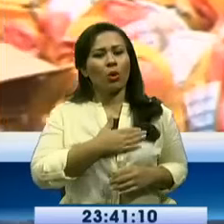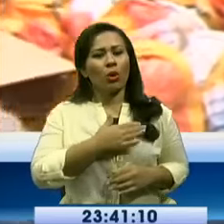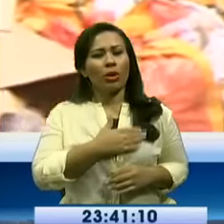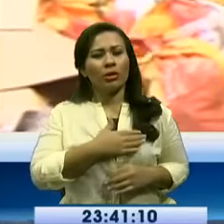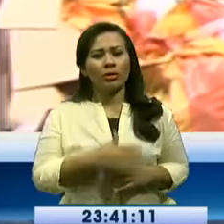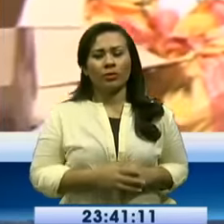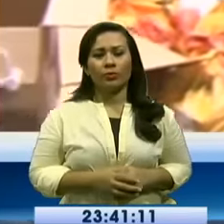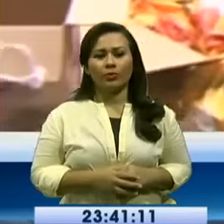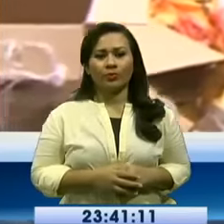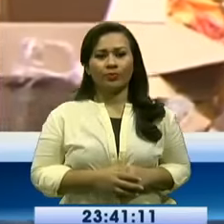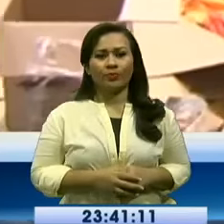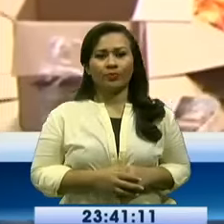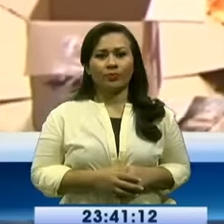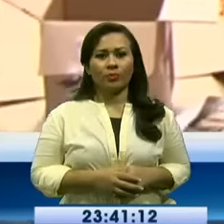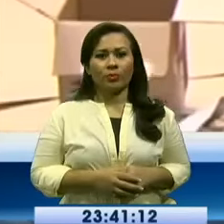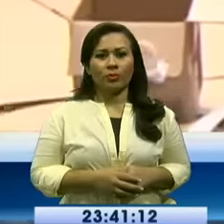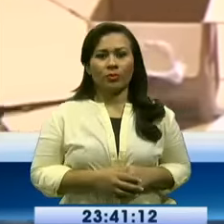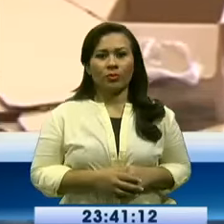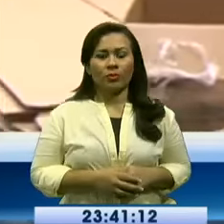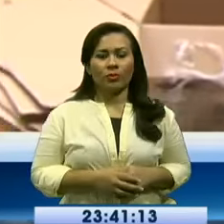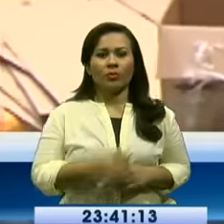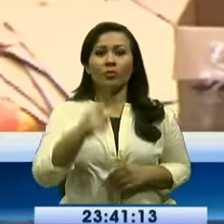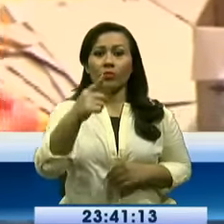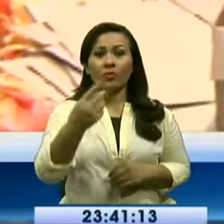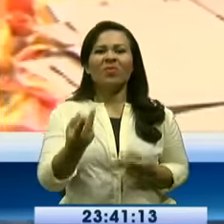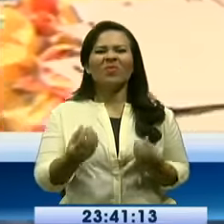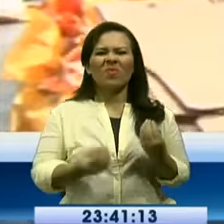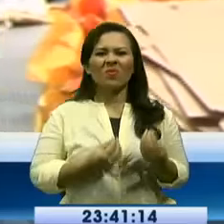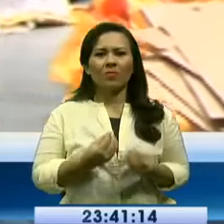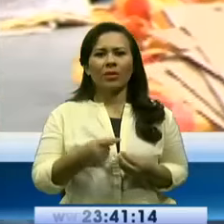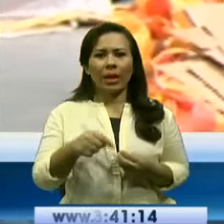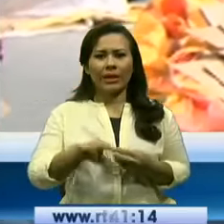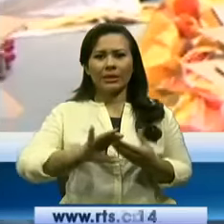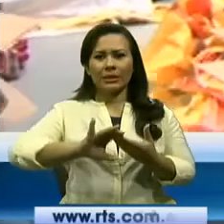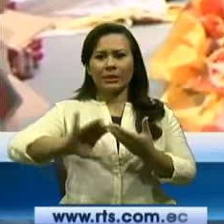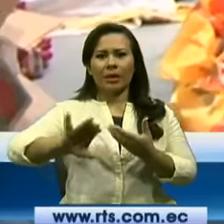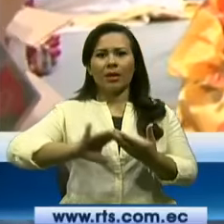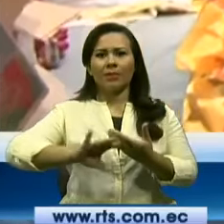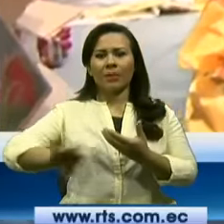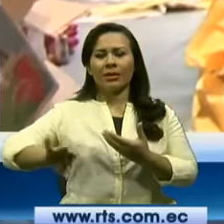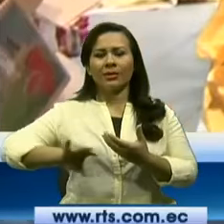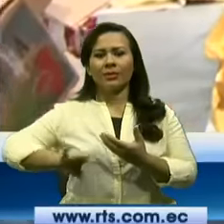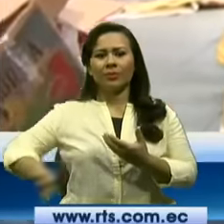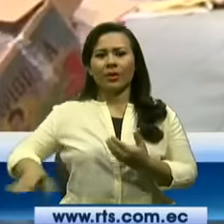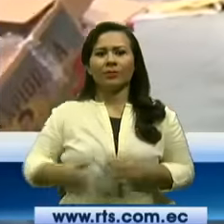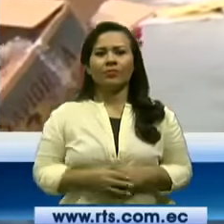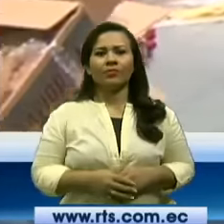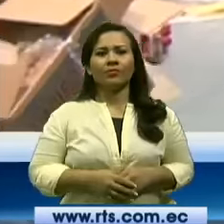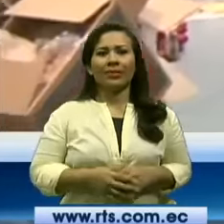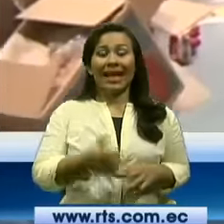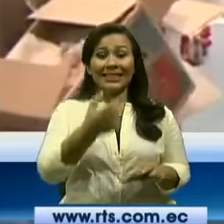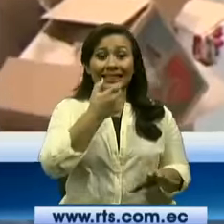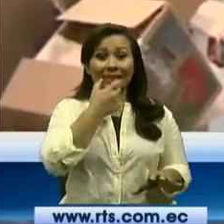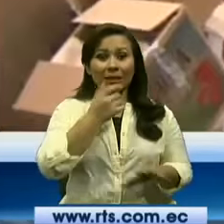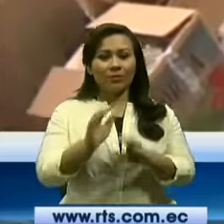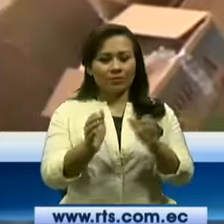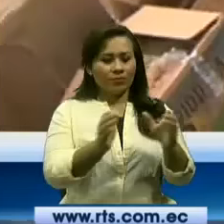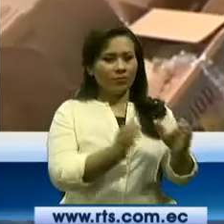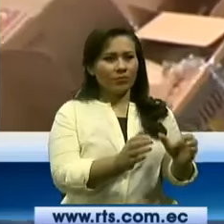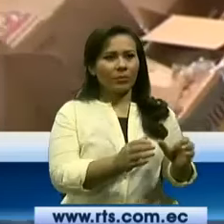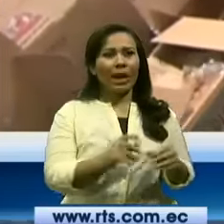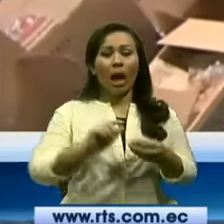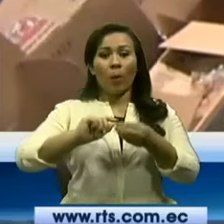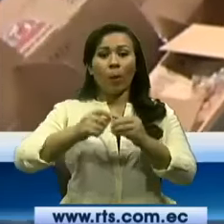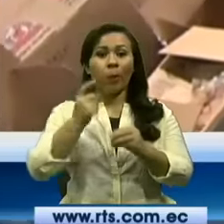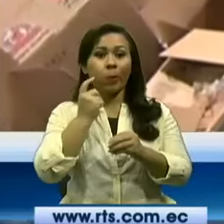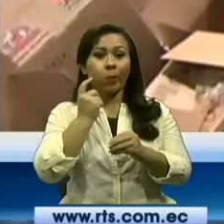¿Usted, por ejemplo, qué está haciendo? ¿Qué está dividiendo? Estamos con mis voluntarios, tenemos ahorita dividiendo lo que es todo lo que es galletas o caramelos,